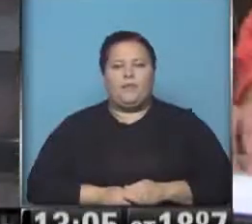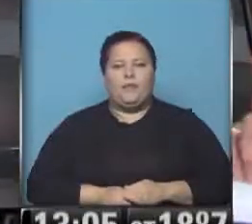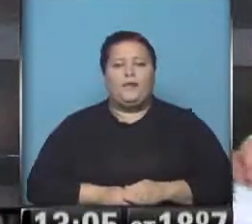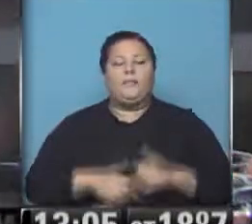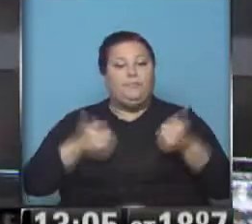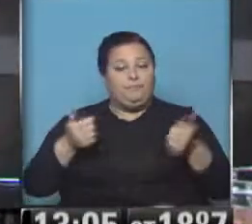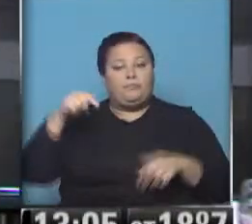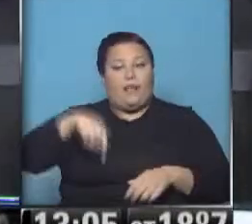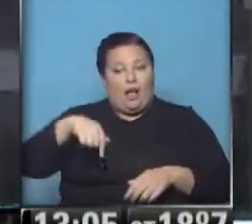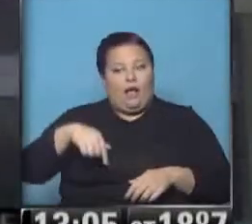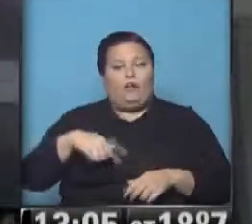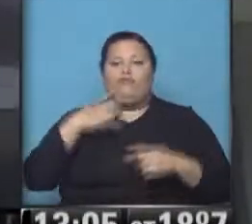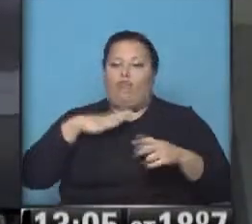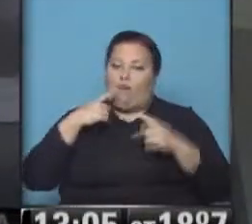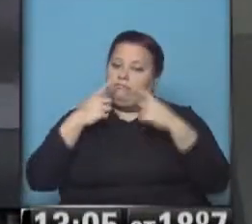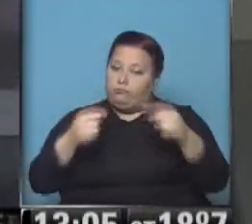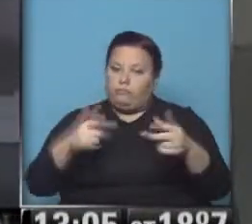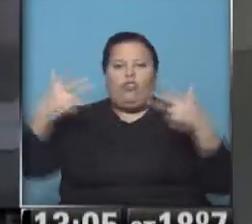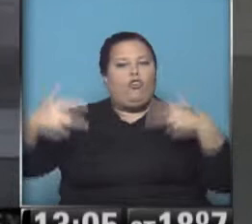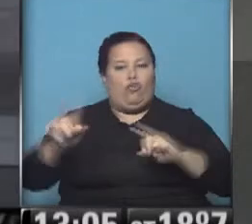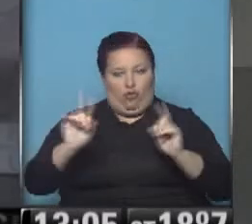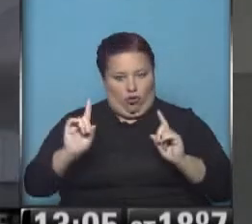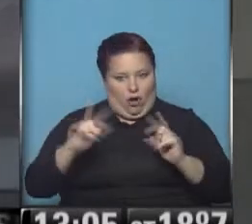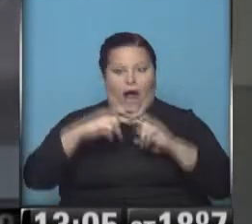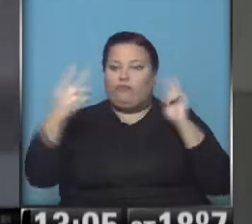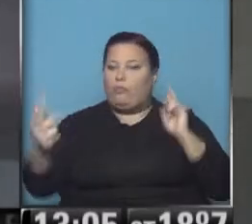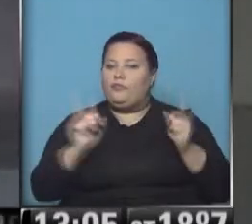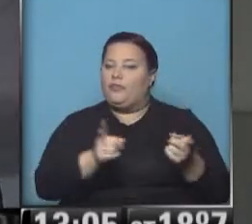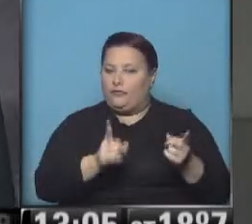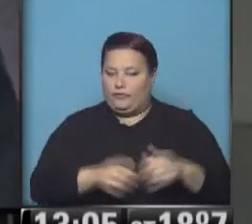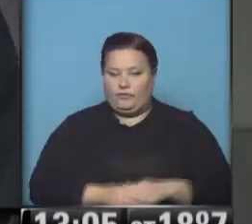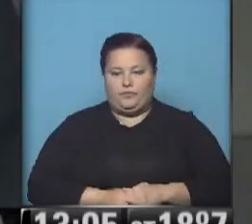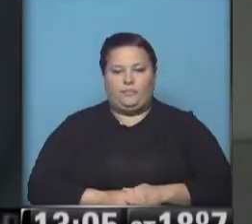Bien, y hasta ahora se mantiene la protesta, pero sin corte de la autopista Panamericana. Nos ocupamos